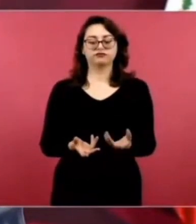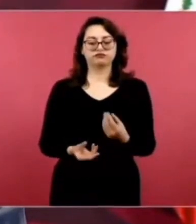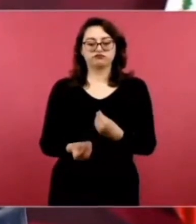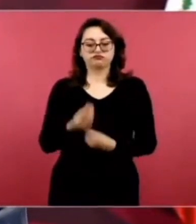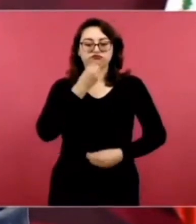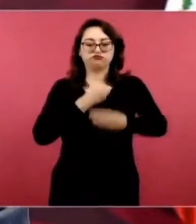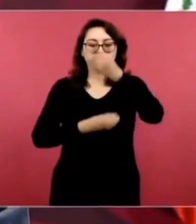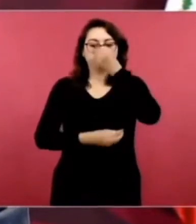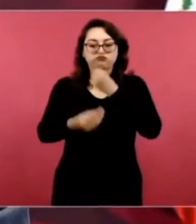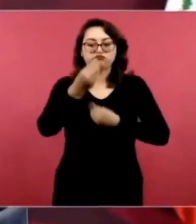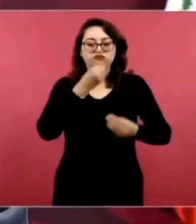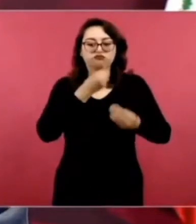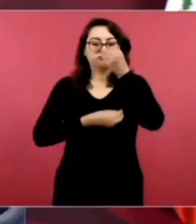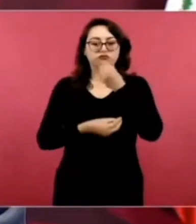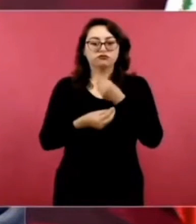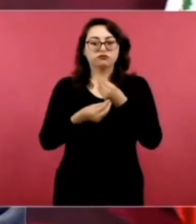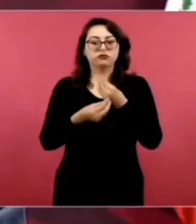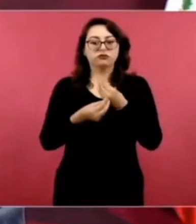ingiriendo